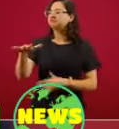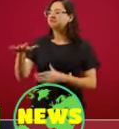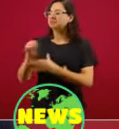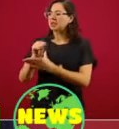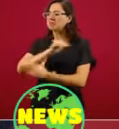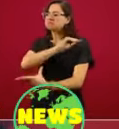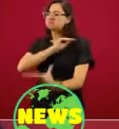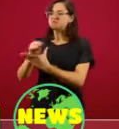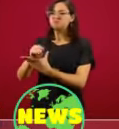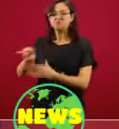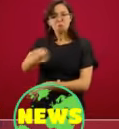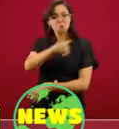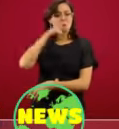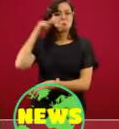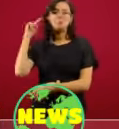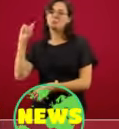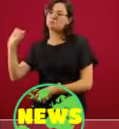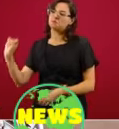los jóvenes.